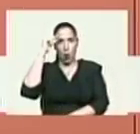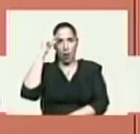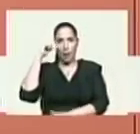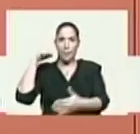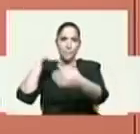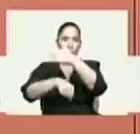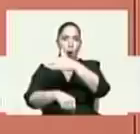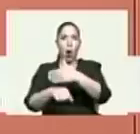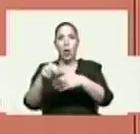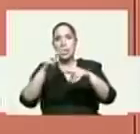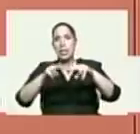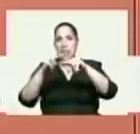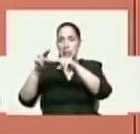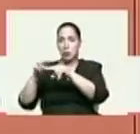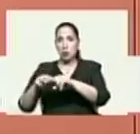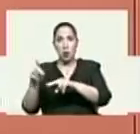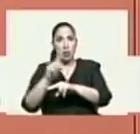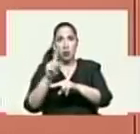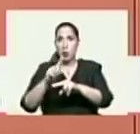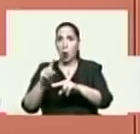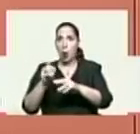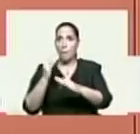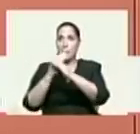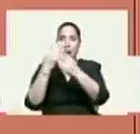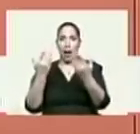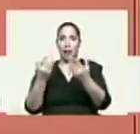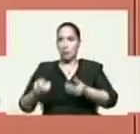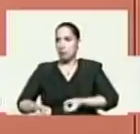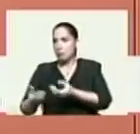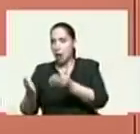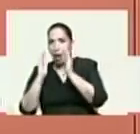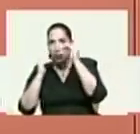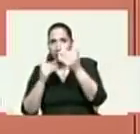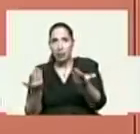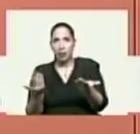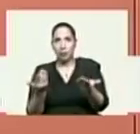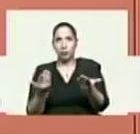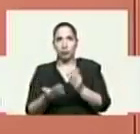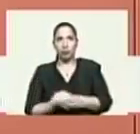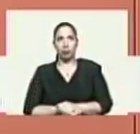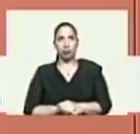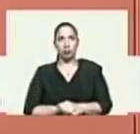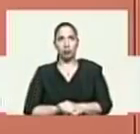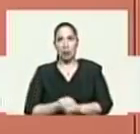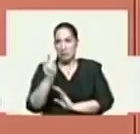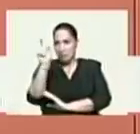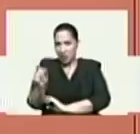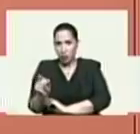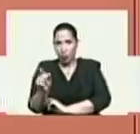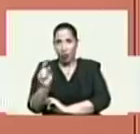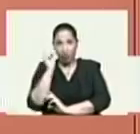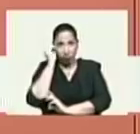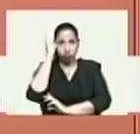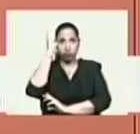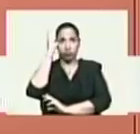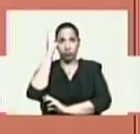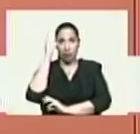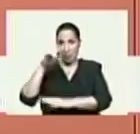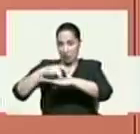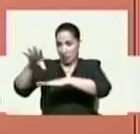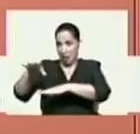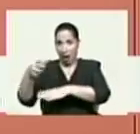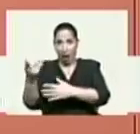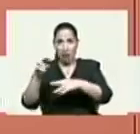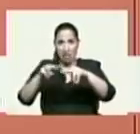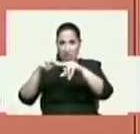se detiene a brindarle los primeros auxilios. Una persona que es capaz de dejar a un niño así,